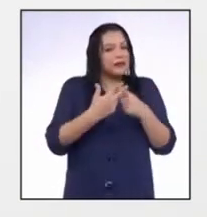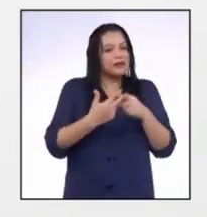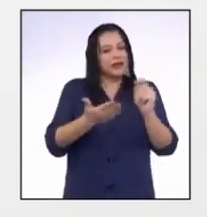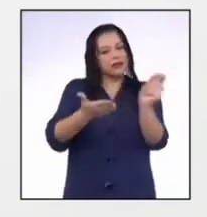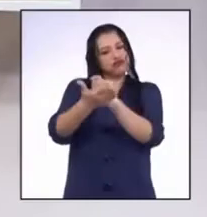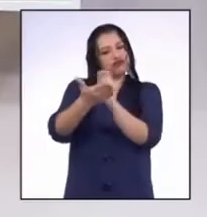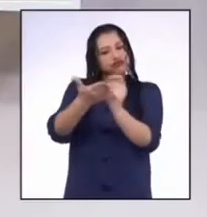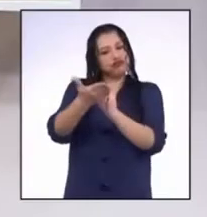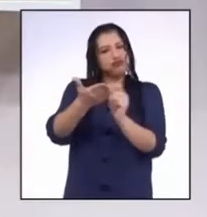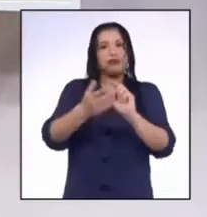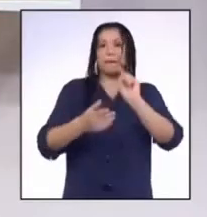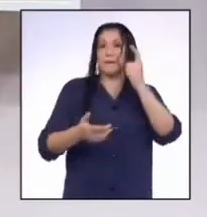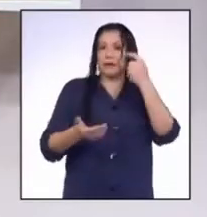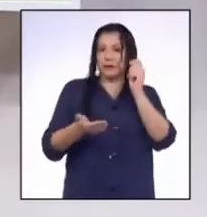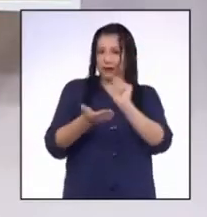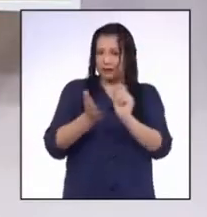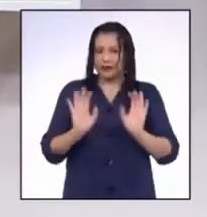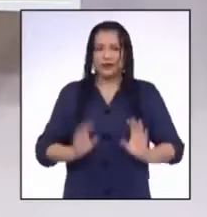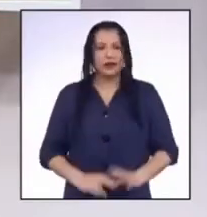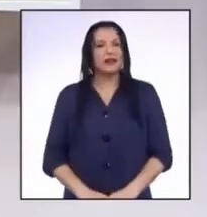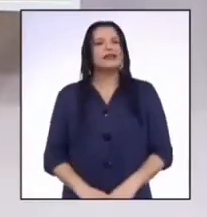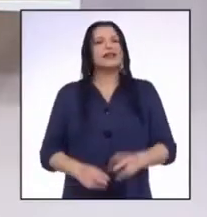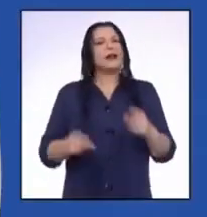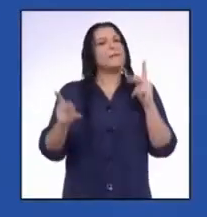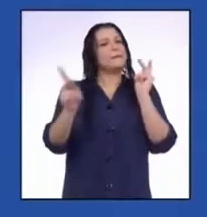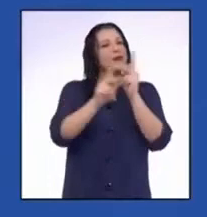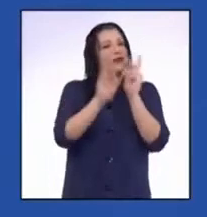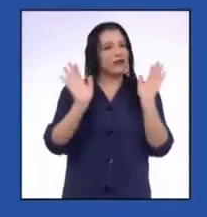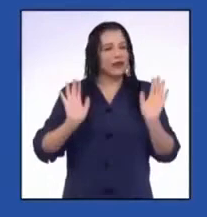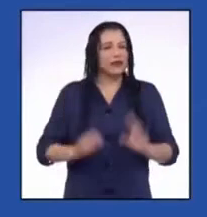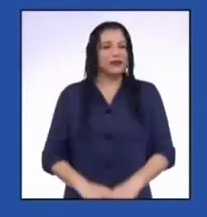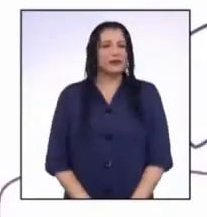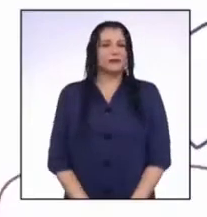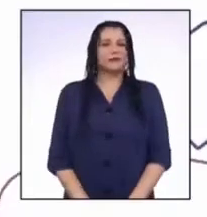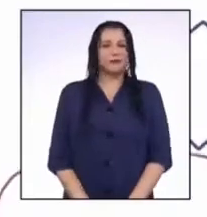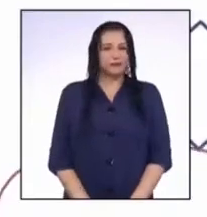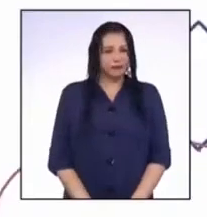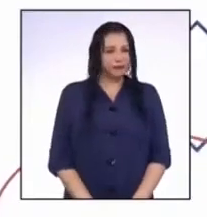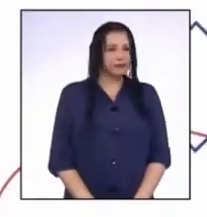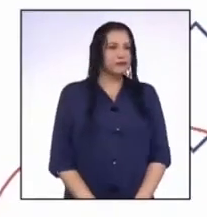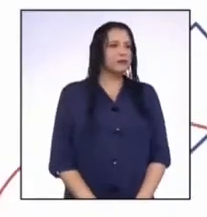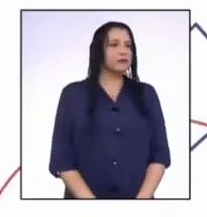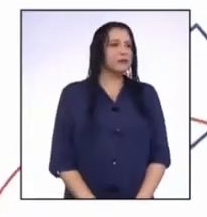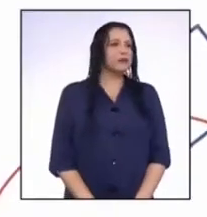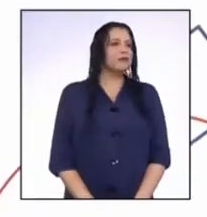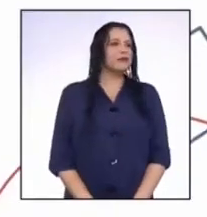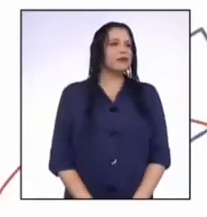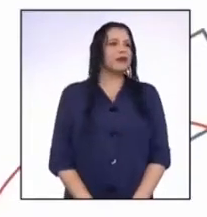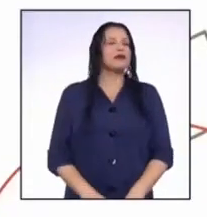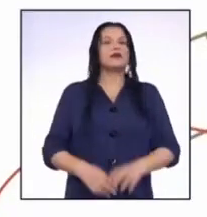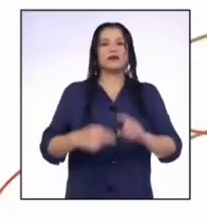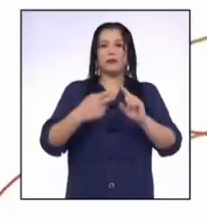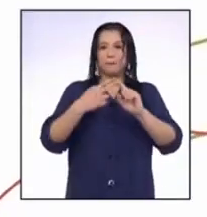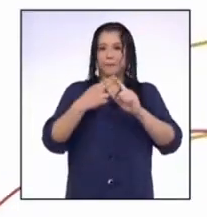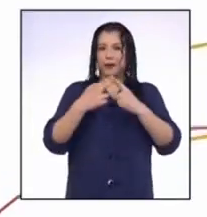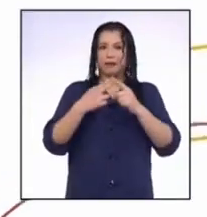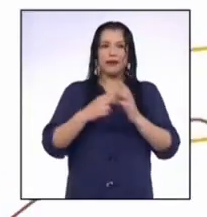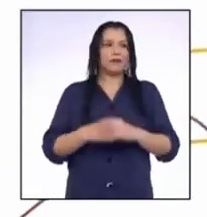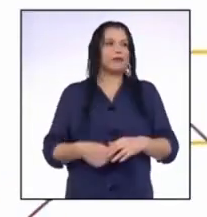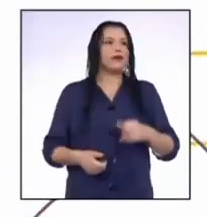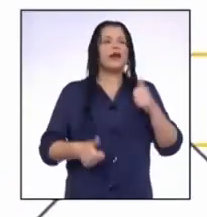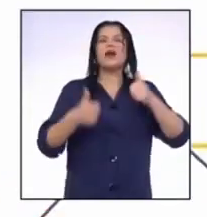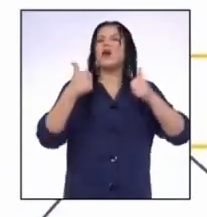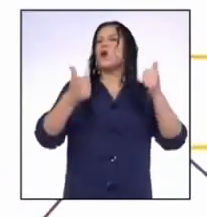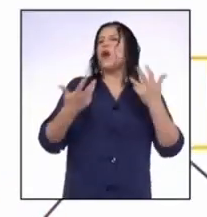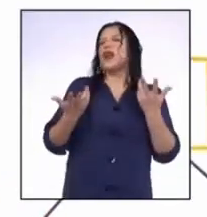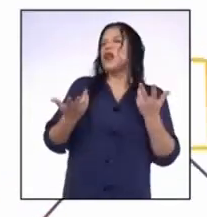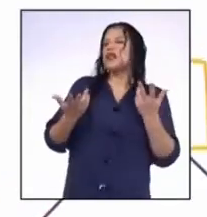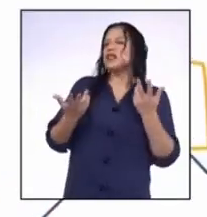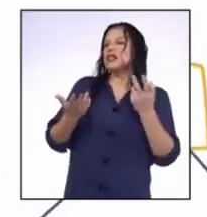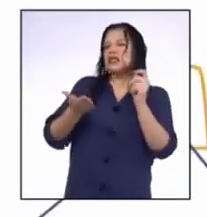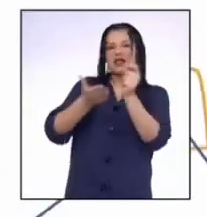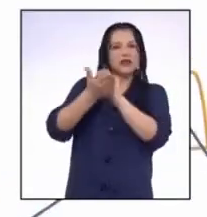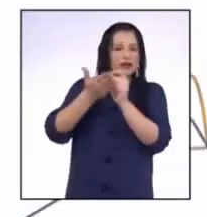nuestro borrador. Me parece perfecto, profesora. A ver, vayamos en orden. ¿Tipo de texto?